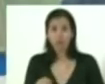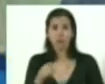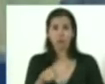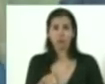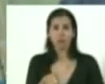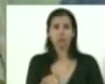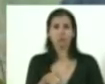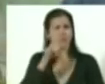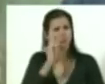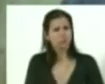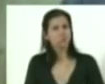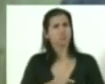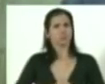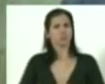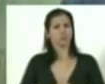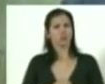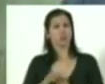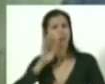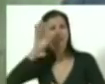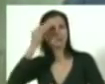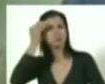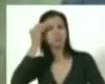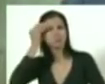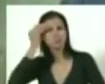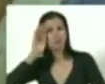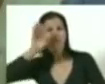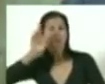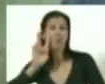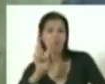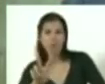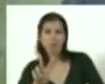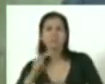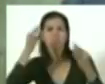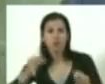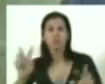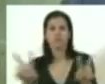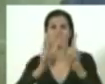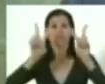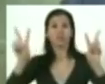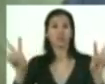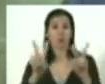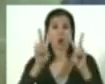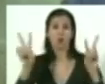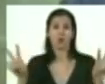promete en el horizonte venidero grandes victorias.